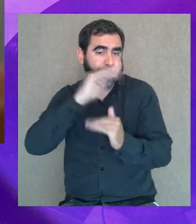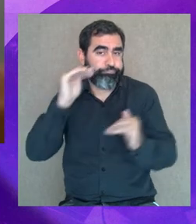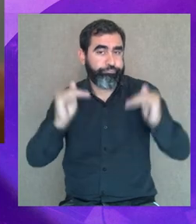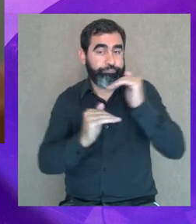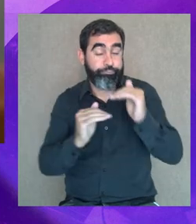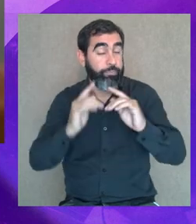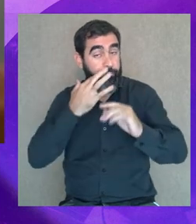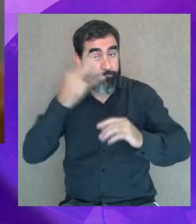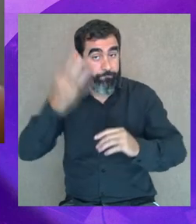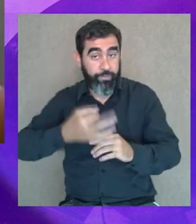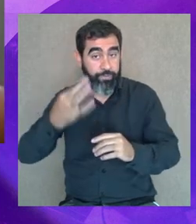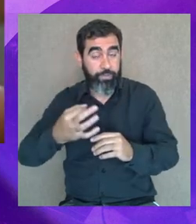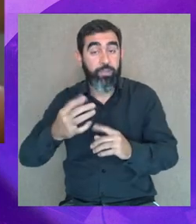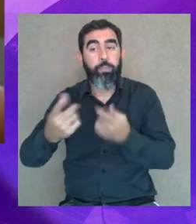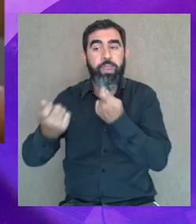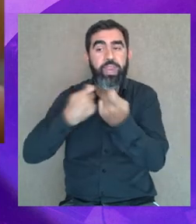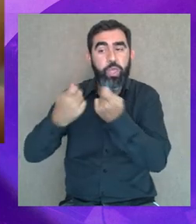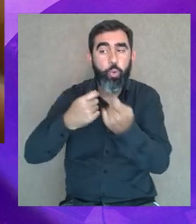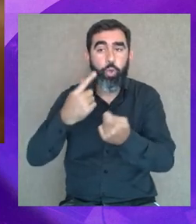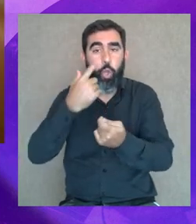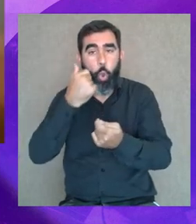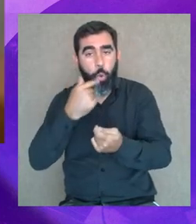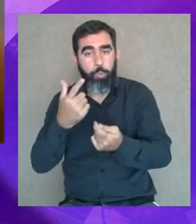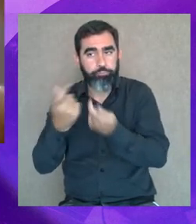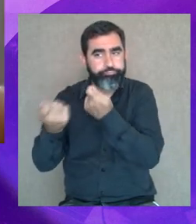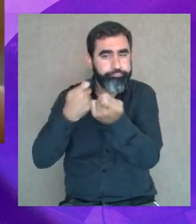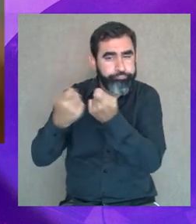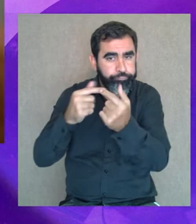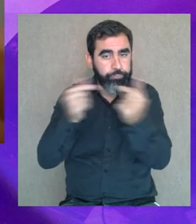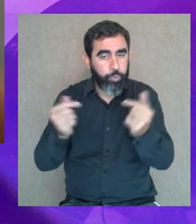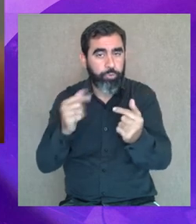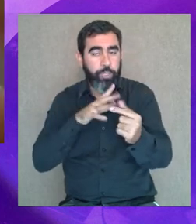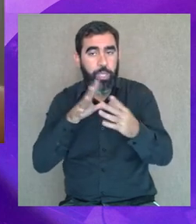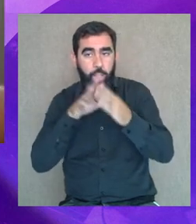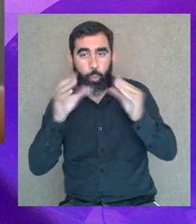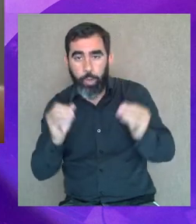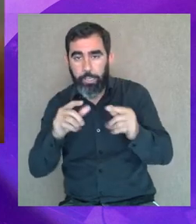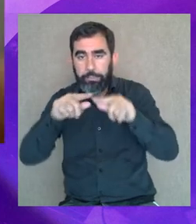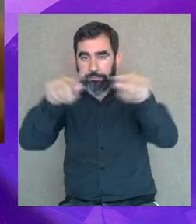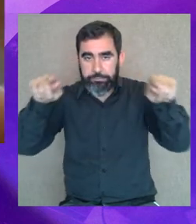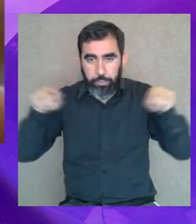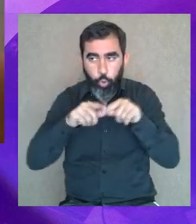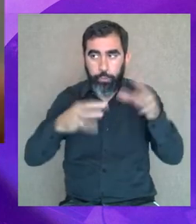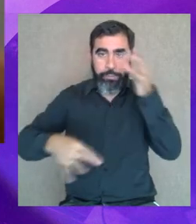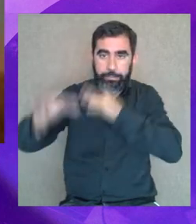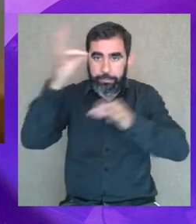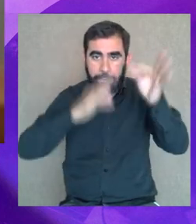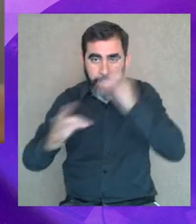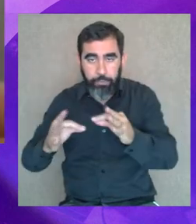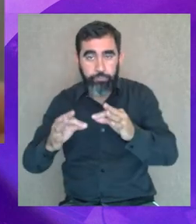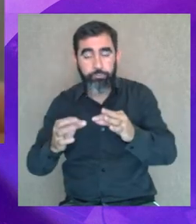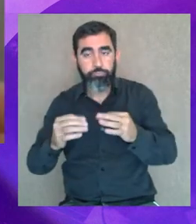también negociaban con hombres un marketing o sea algunas cosas escuelas salones teatro con